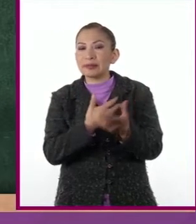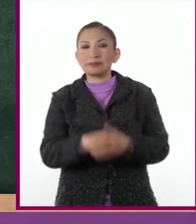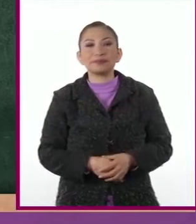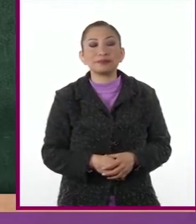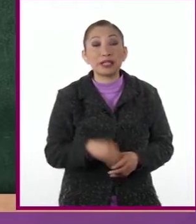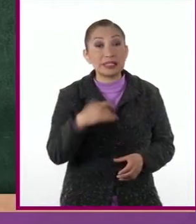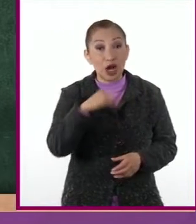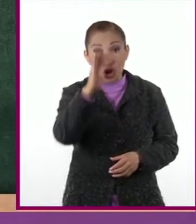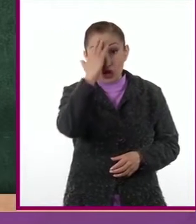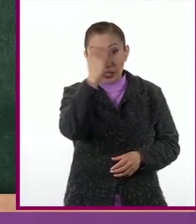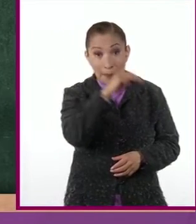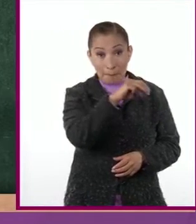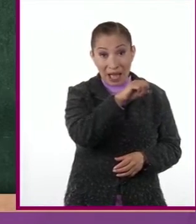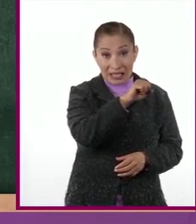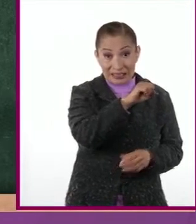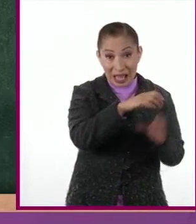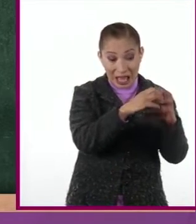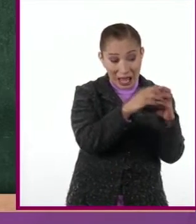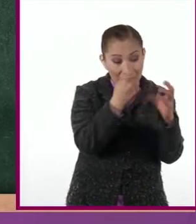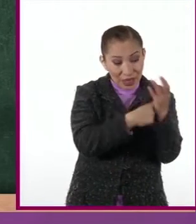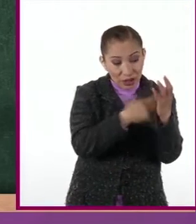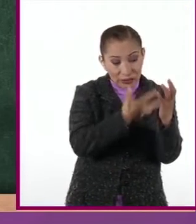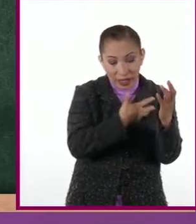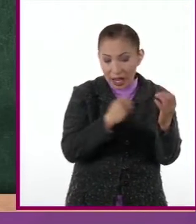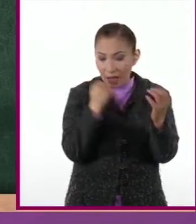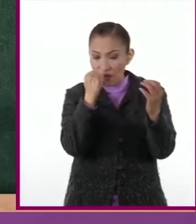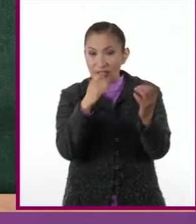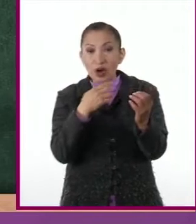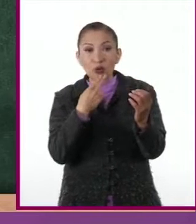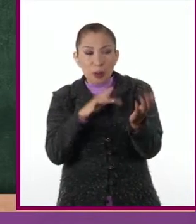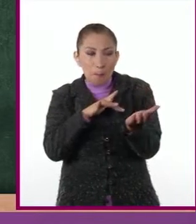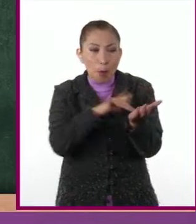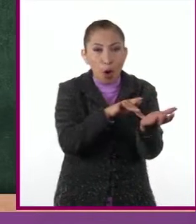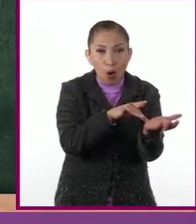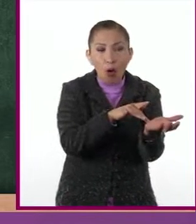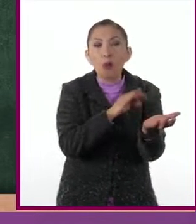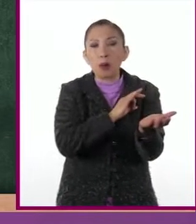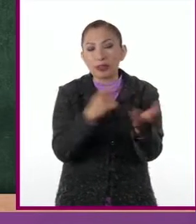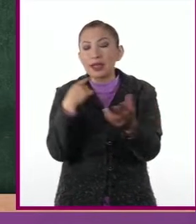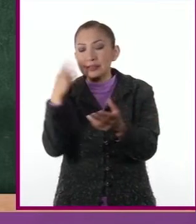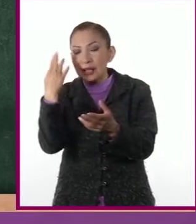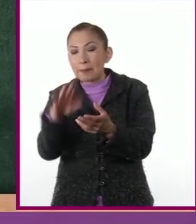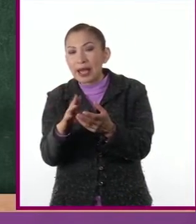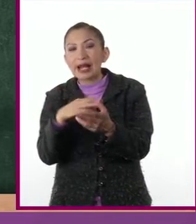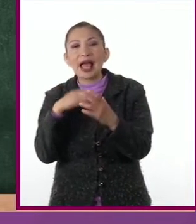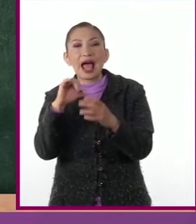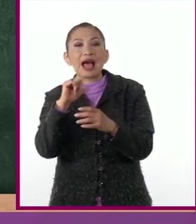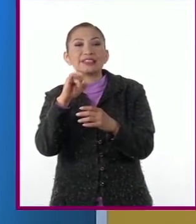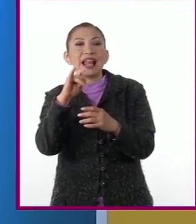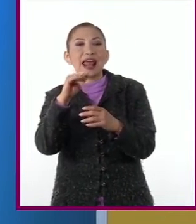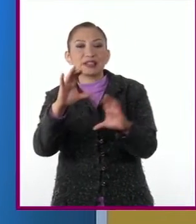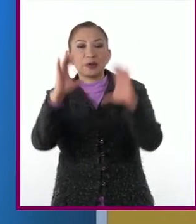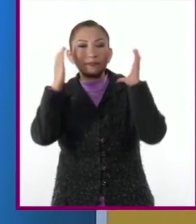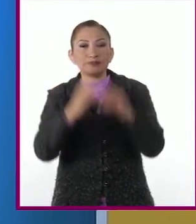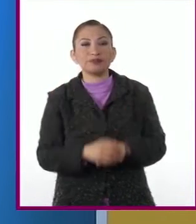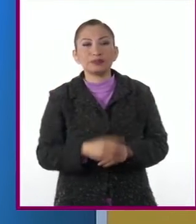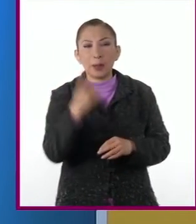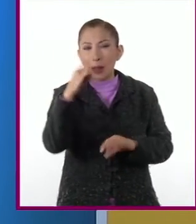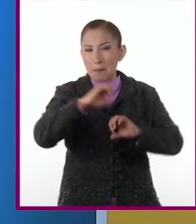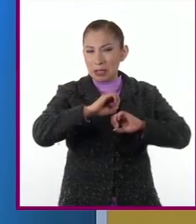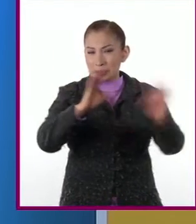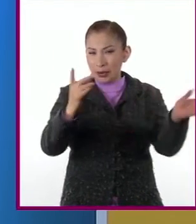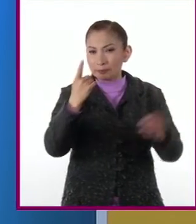Si se conoce la masa del objeto y la fuerza que se aplicó, es posible calcular la aceleración. Para que quede